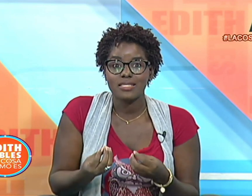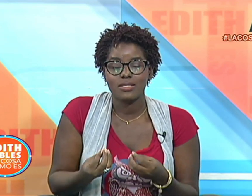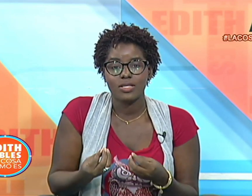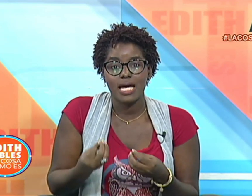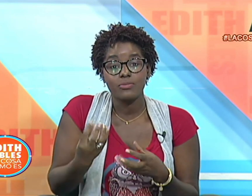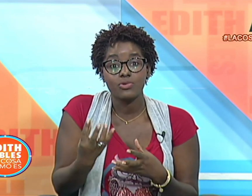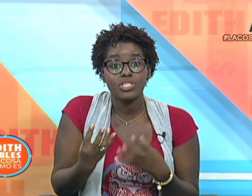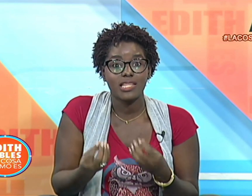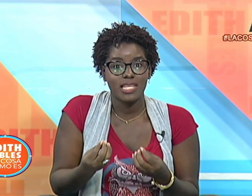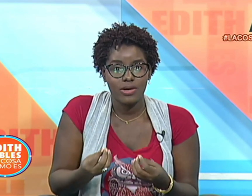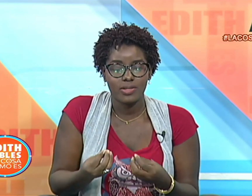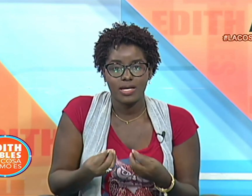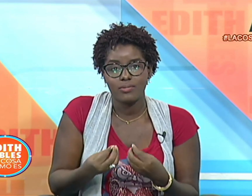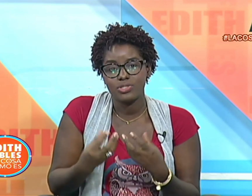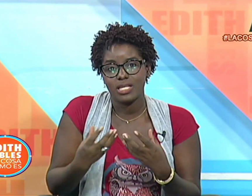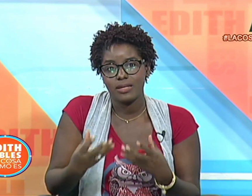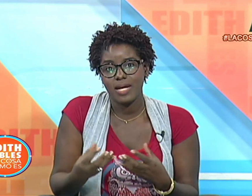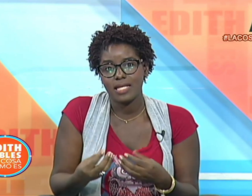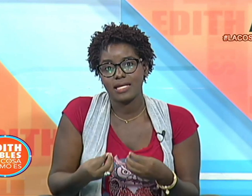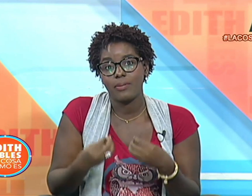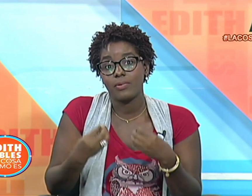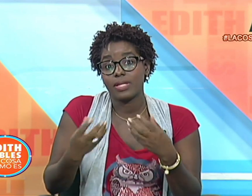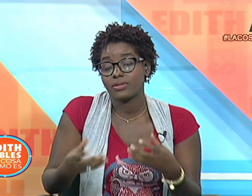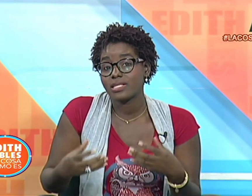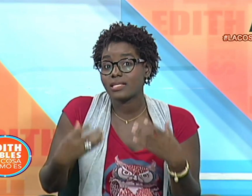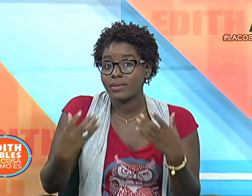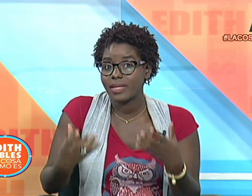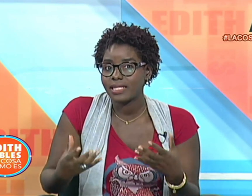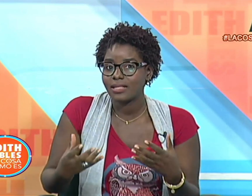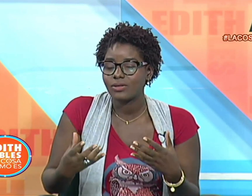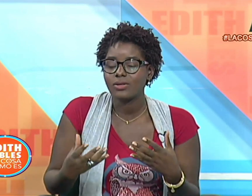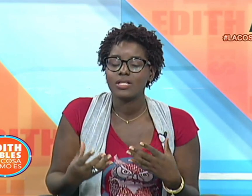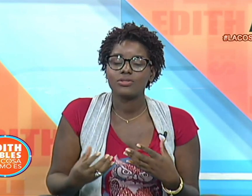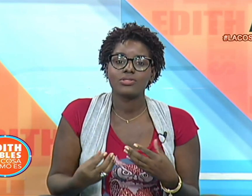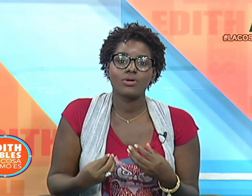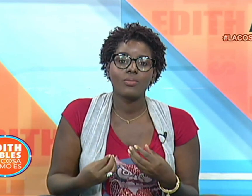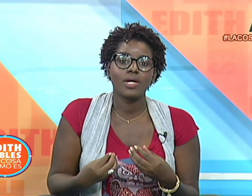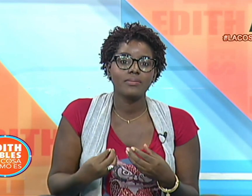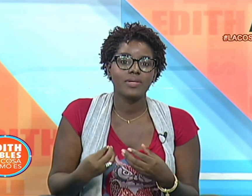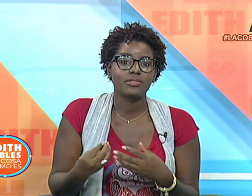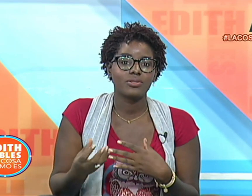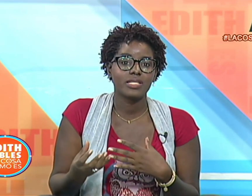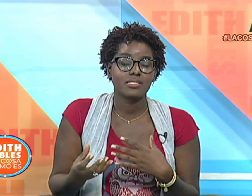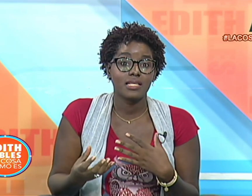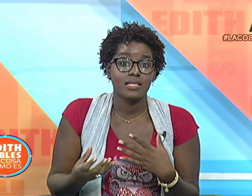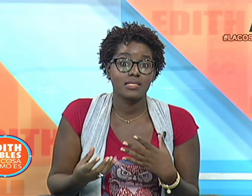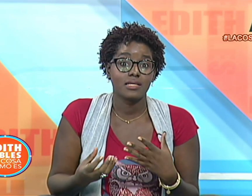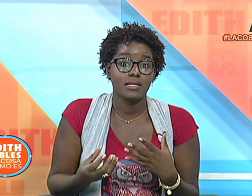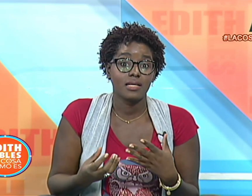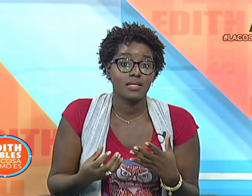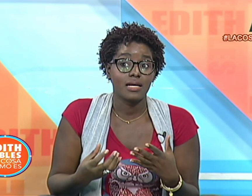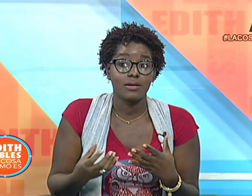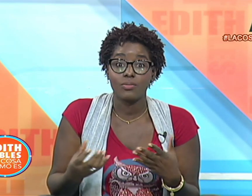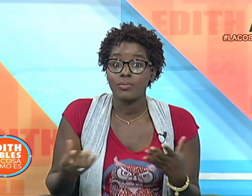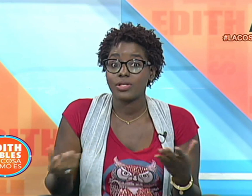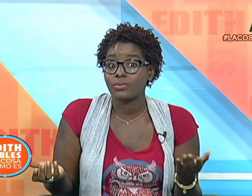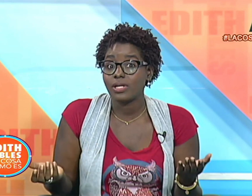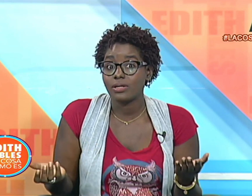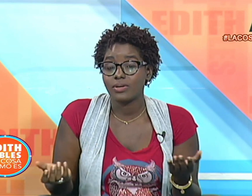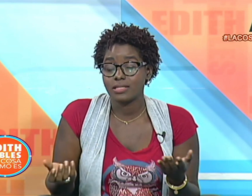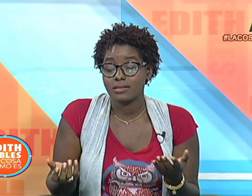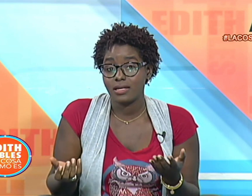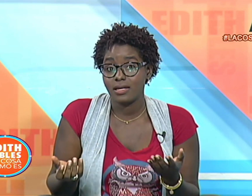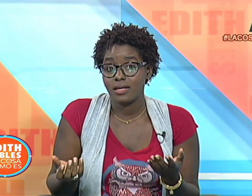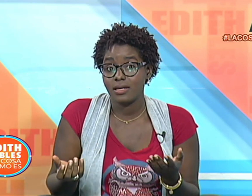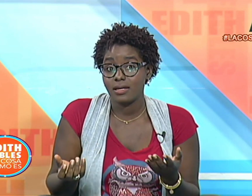un país donde hay mucha deuda hay mucha demanda y la población está demandando entonces como el inversionista dice en algún momento